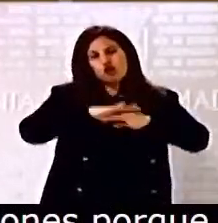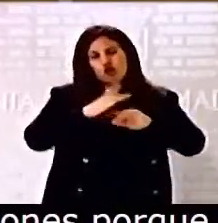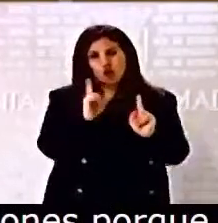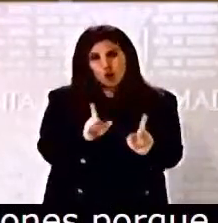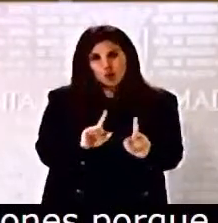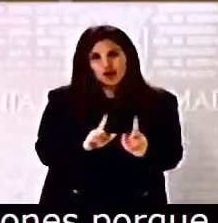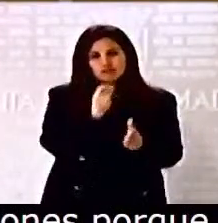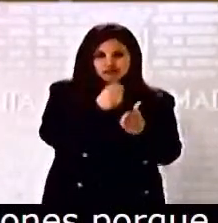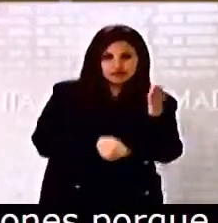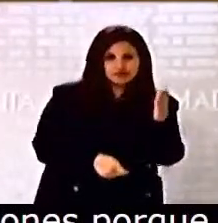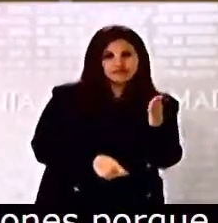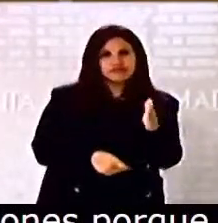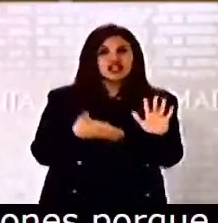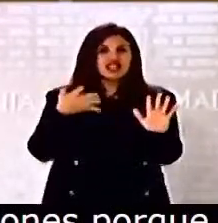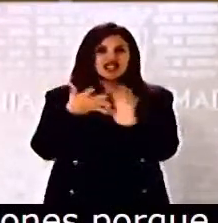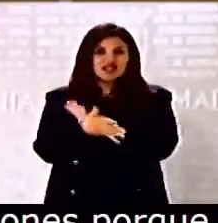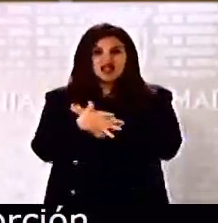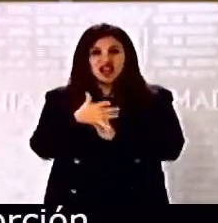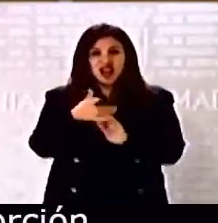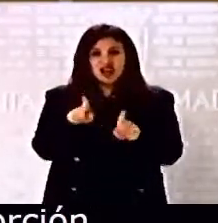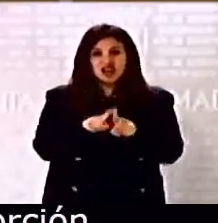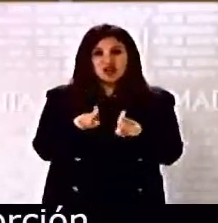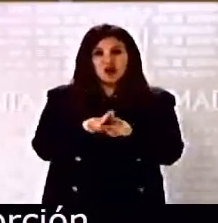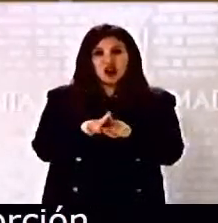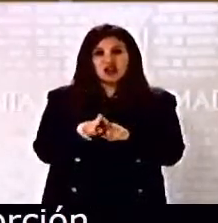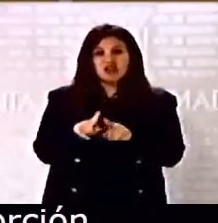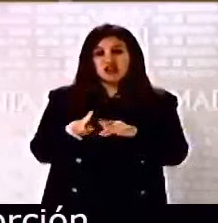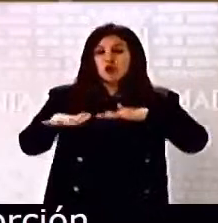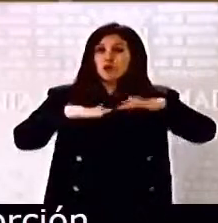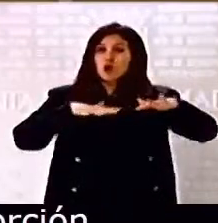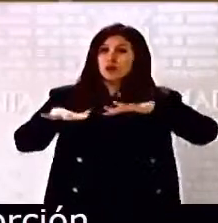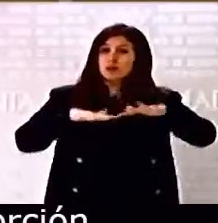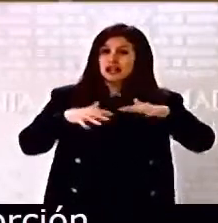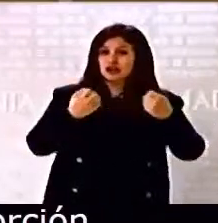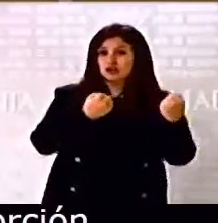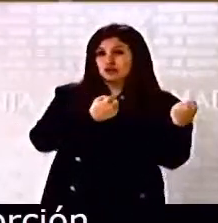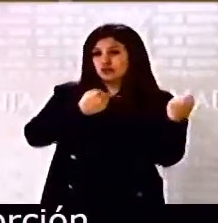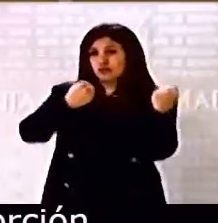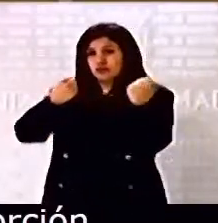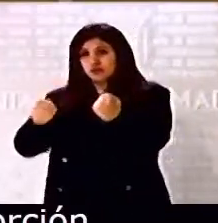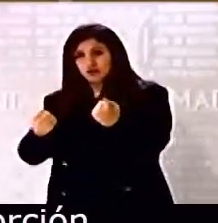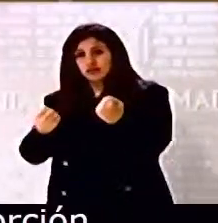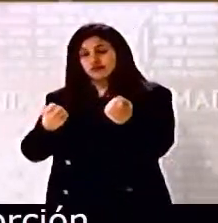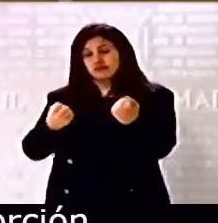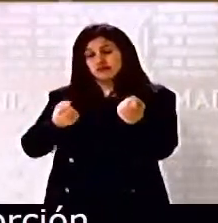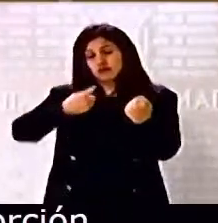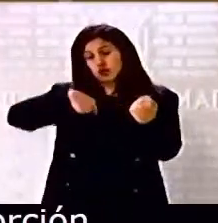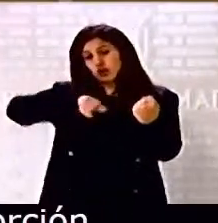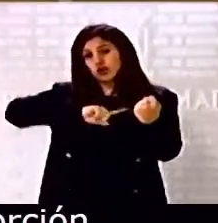de movimientos que se estaban realizando en el ámbito de